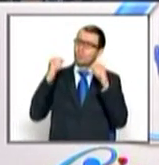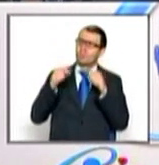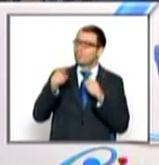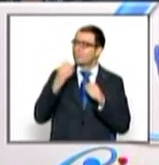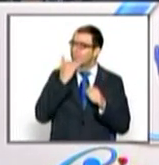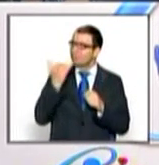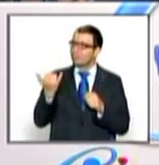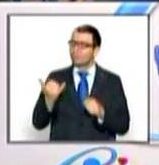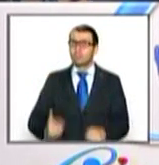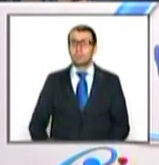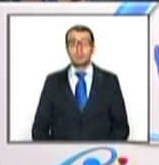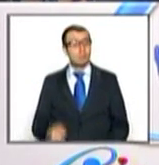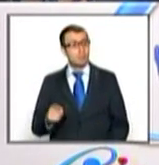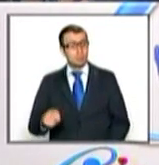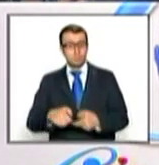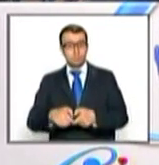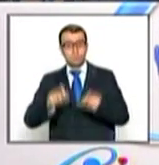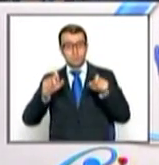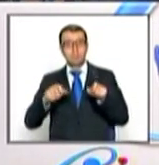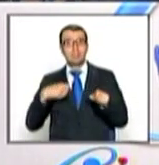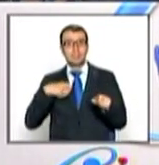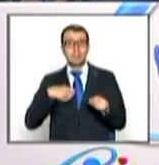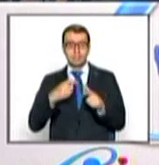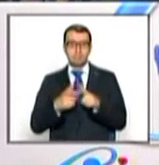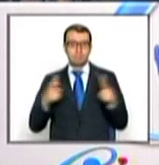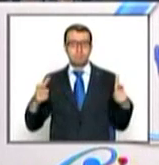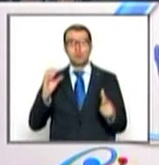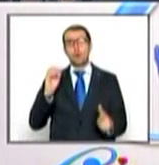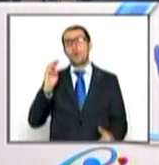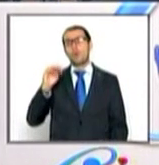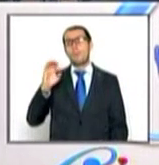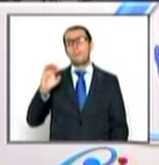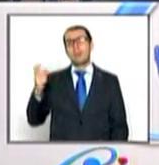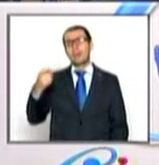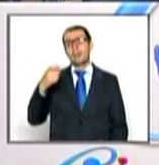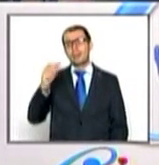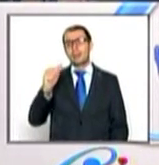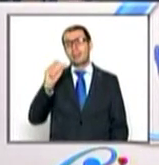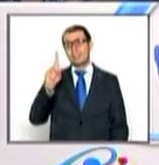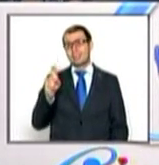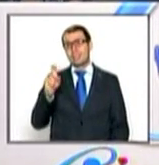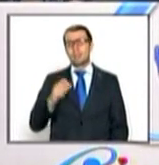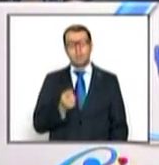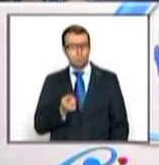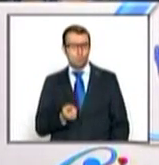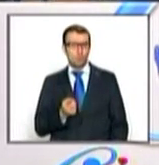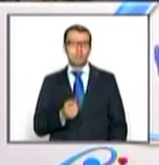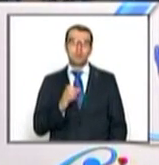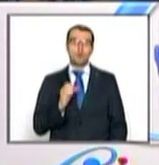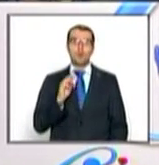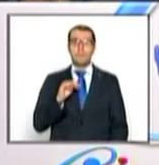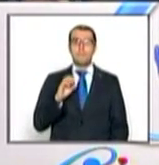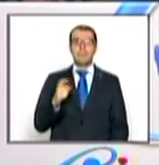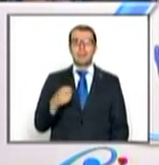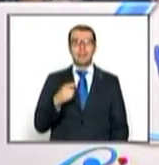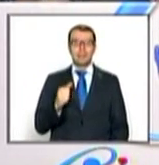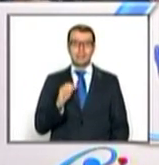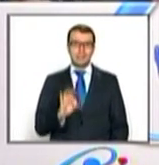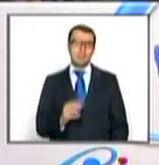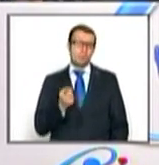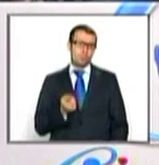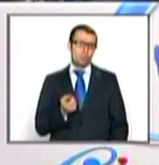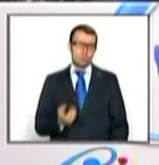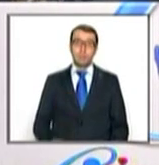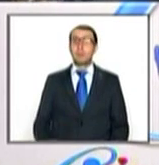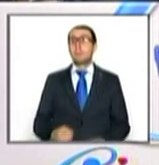en realidad tiene más cantidades de omega 6, como les había explicado. La cantidad de omega 3 del huevo son mínimas y no repercuten en la salud como tal. En